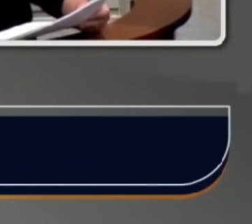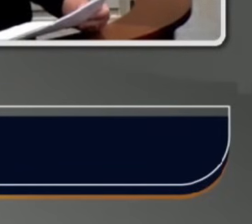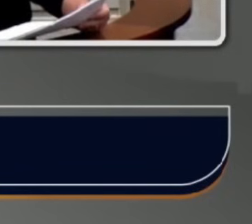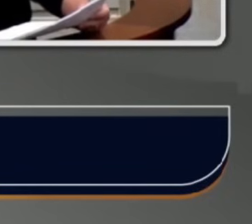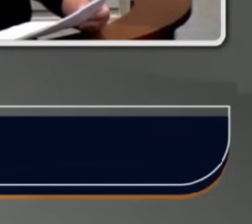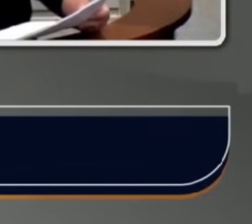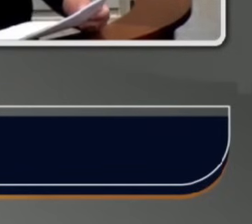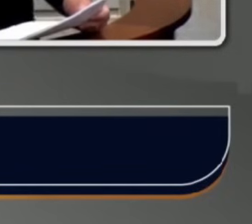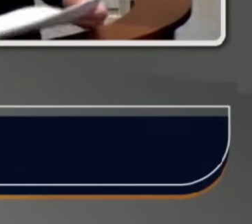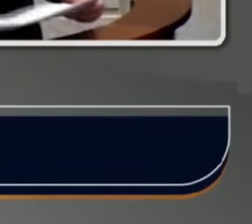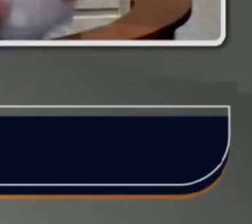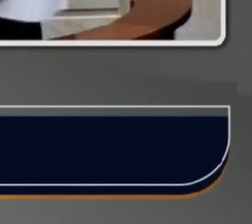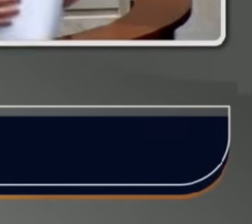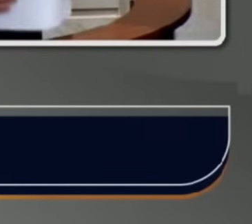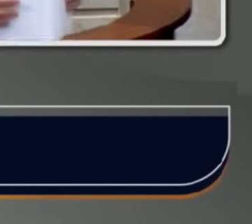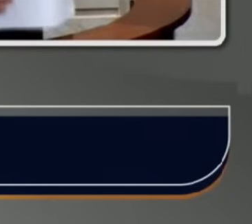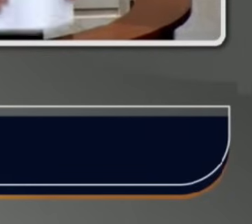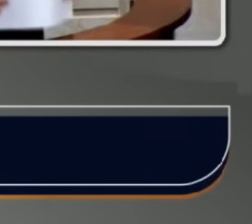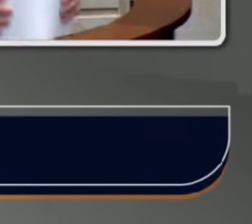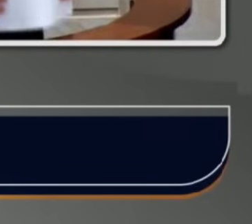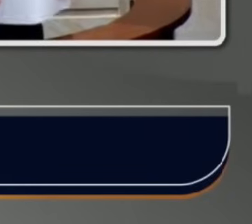se aprobaron, adivinen,